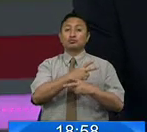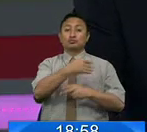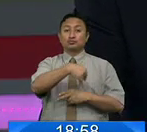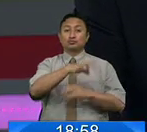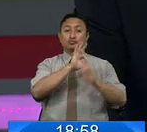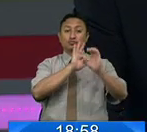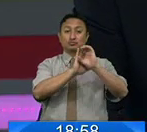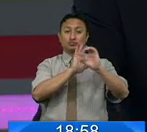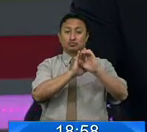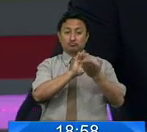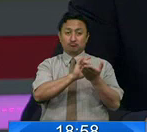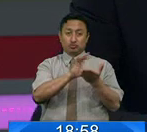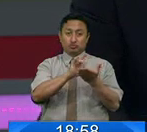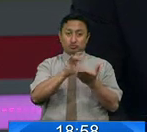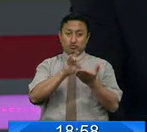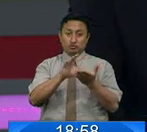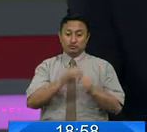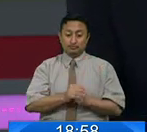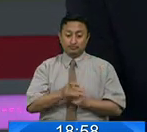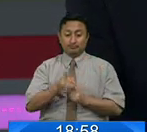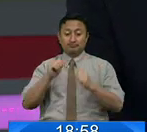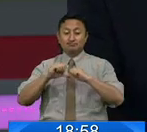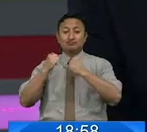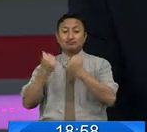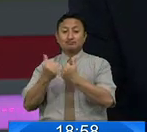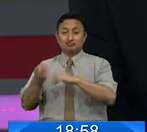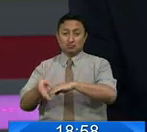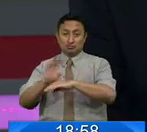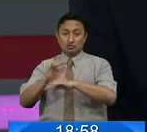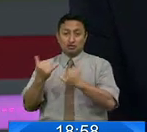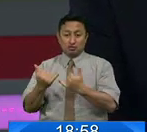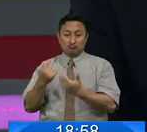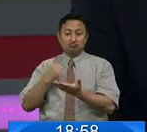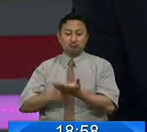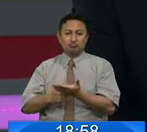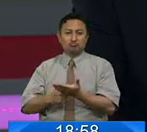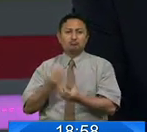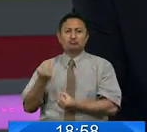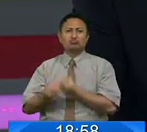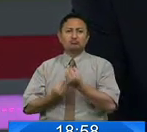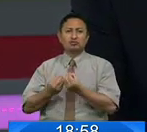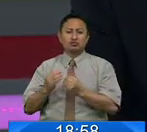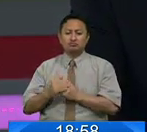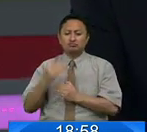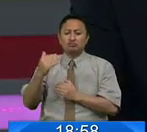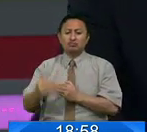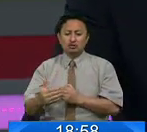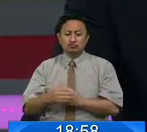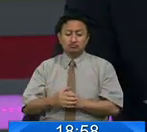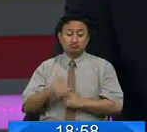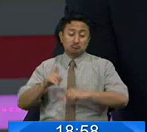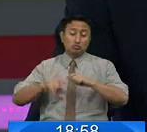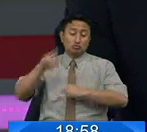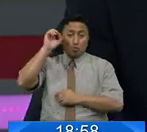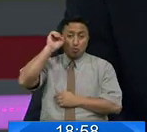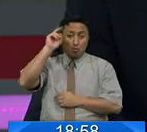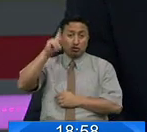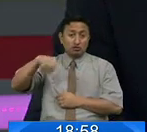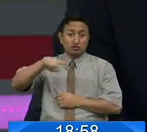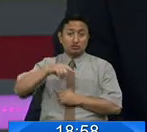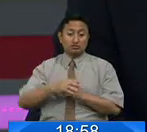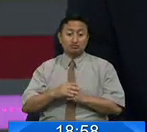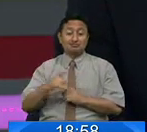consejo de percepción social en la asamblea nacional se estudia y el siguiente paso a seguir hay opiniones que existen en